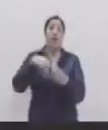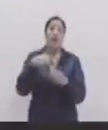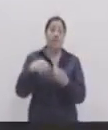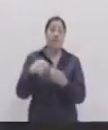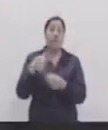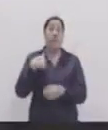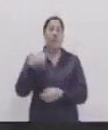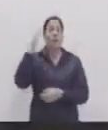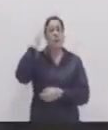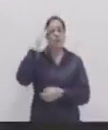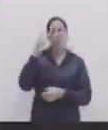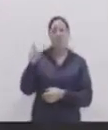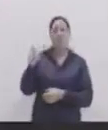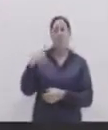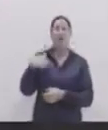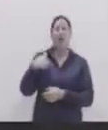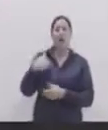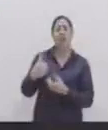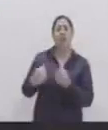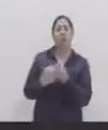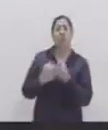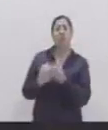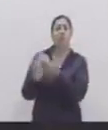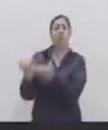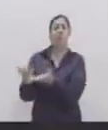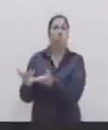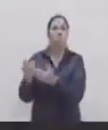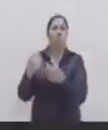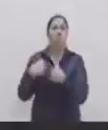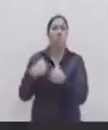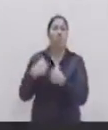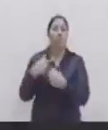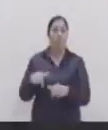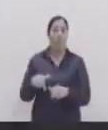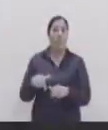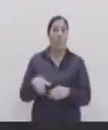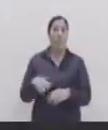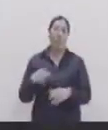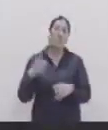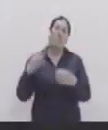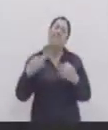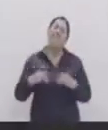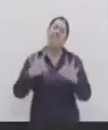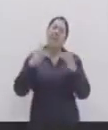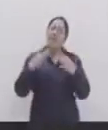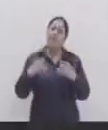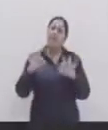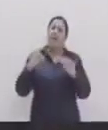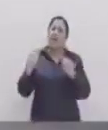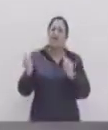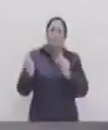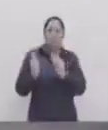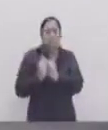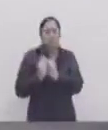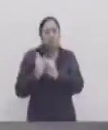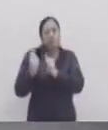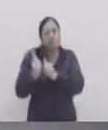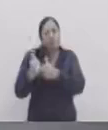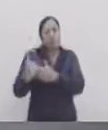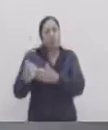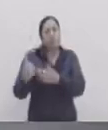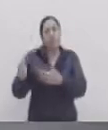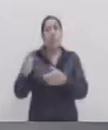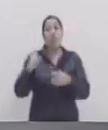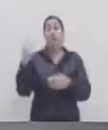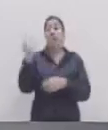saber identificar cuándo nos toca a nosotros ser el apoyo y tratar de tener esa empatía, ¿verdad? Porque muchas veces, como